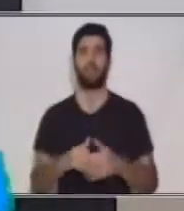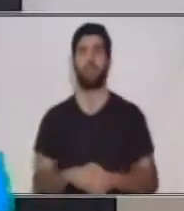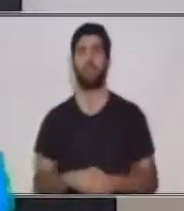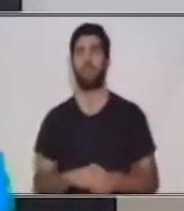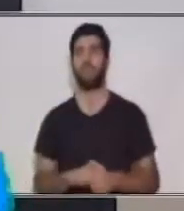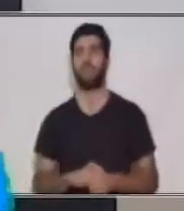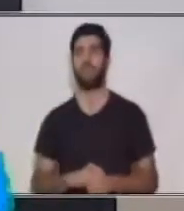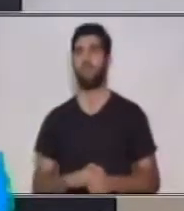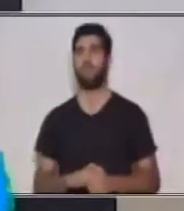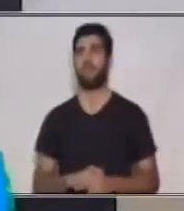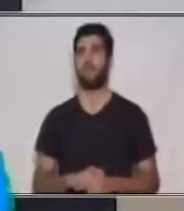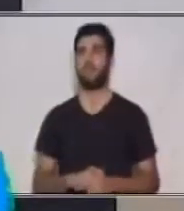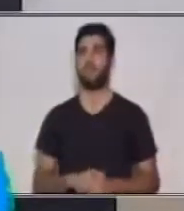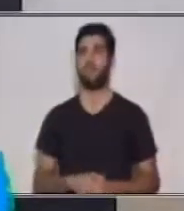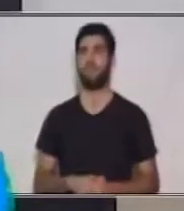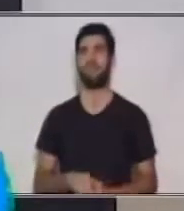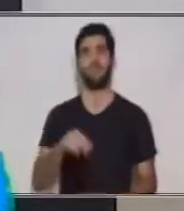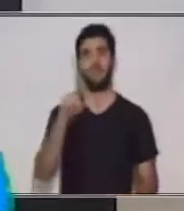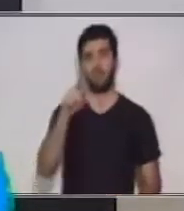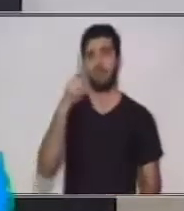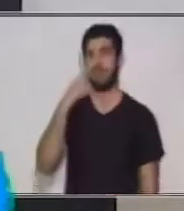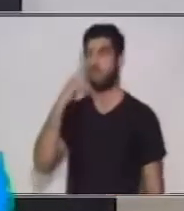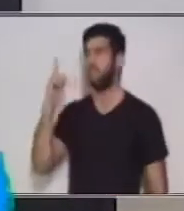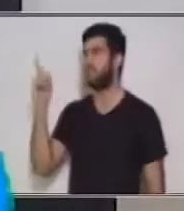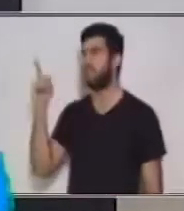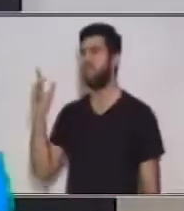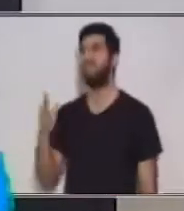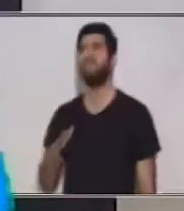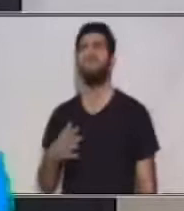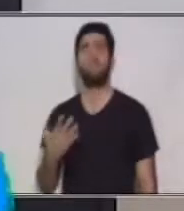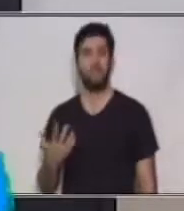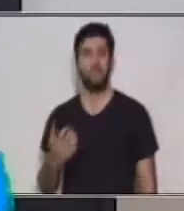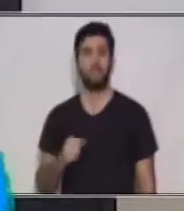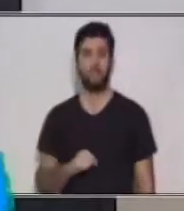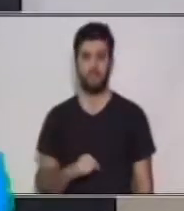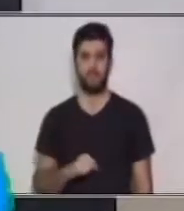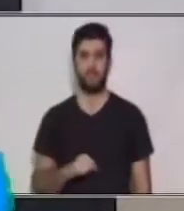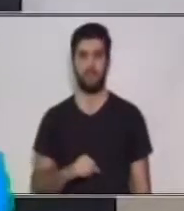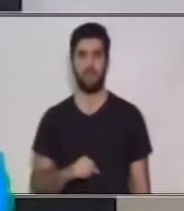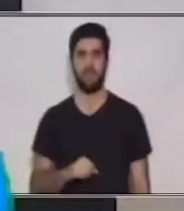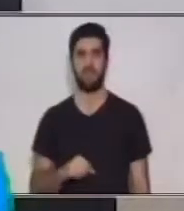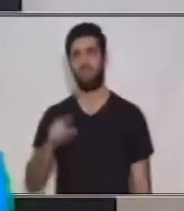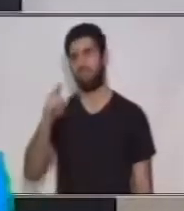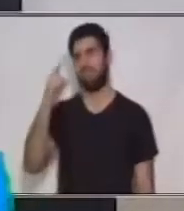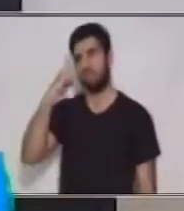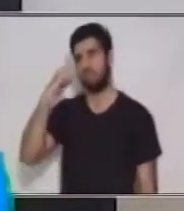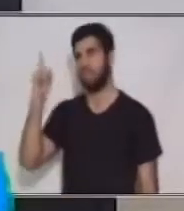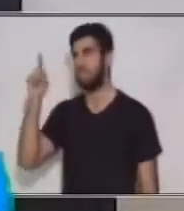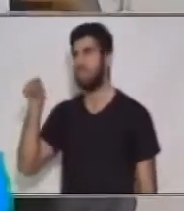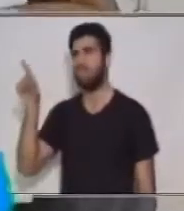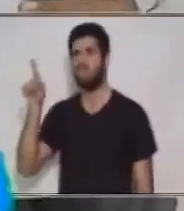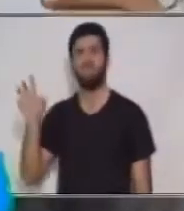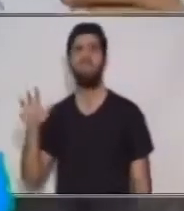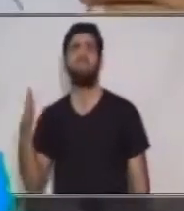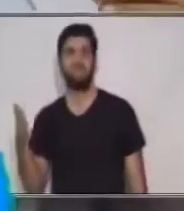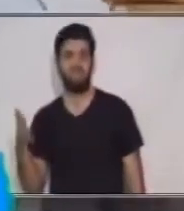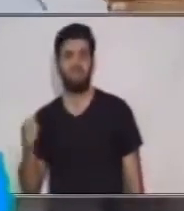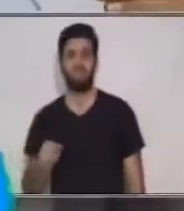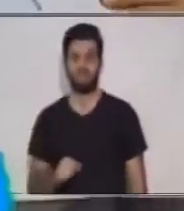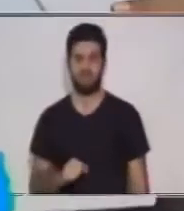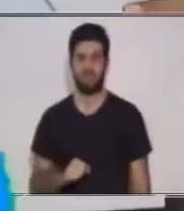de triángulo es este. Tú en casa con tu familia, con tu mamá, con tu hermanito, a ver, adivinen juntos qué tipo de triángulo es